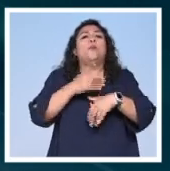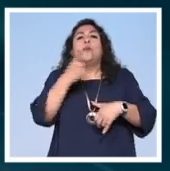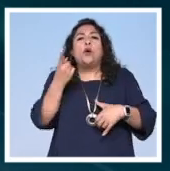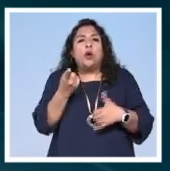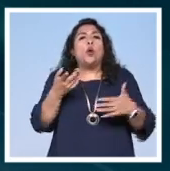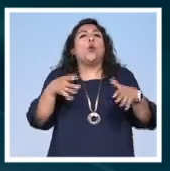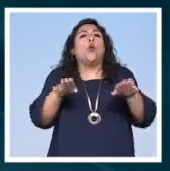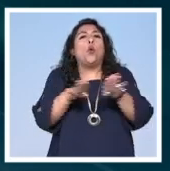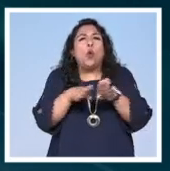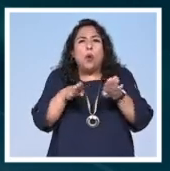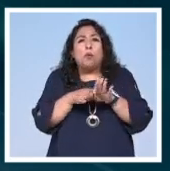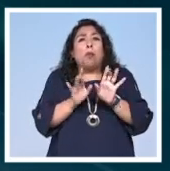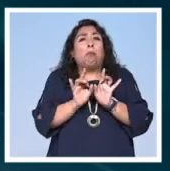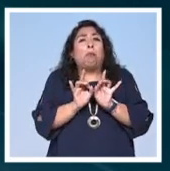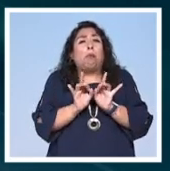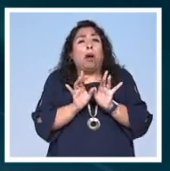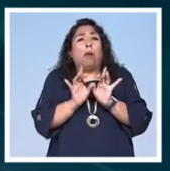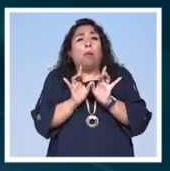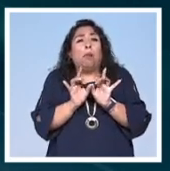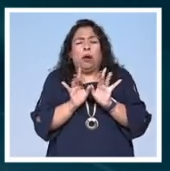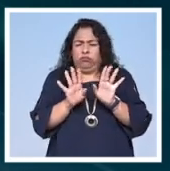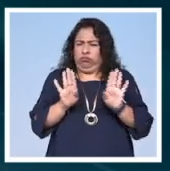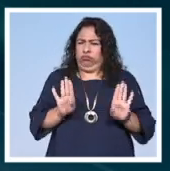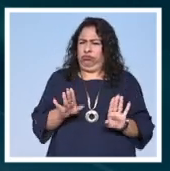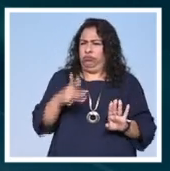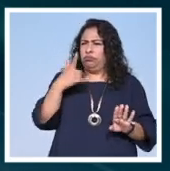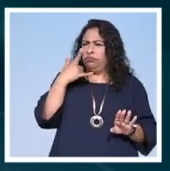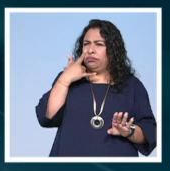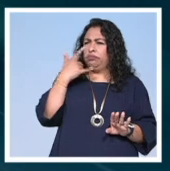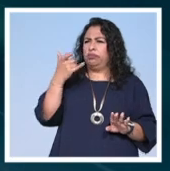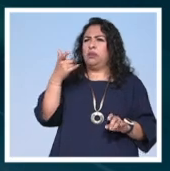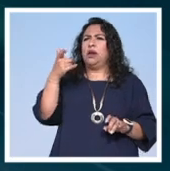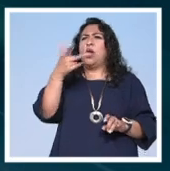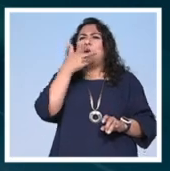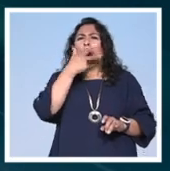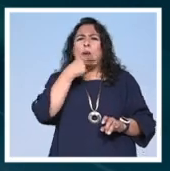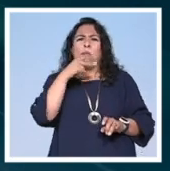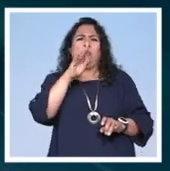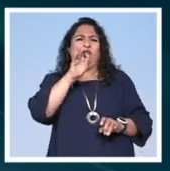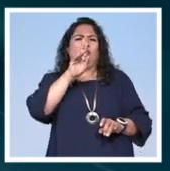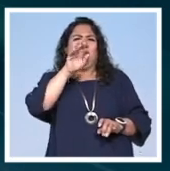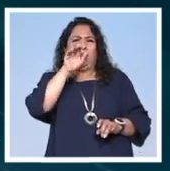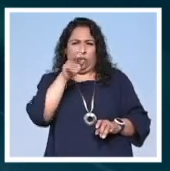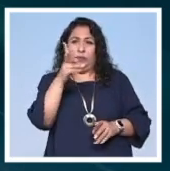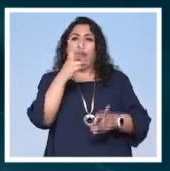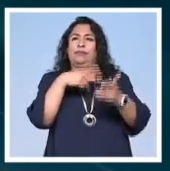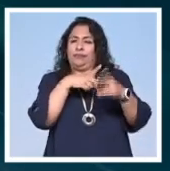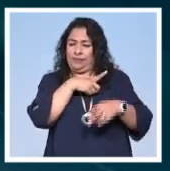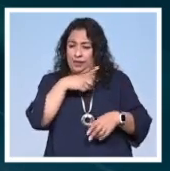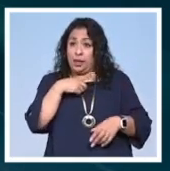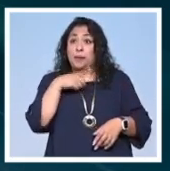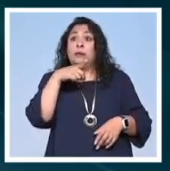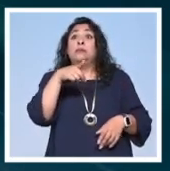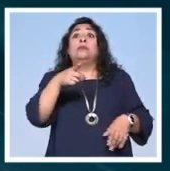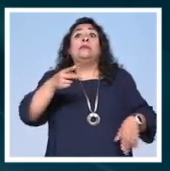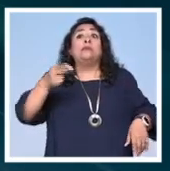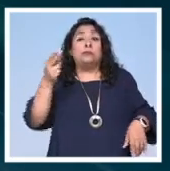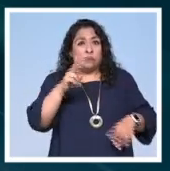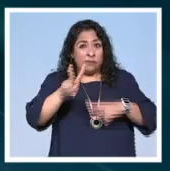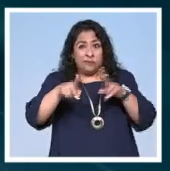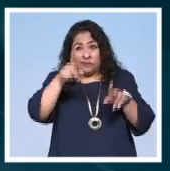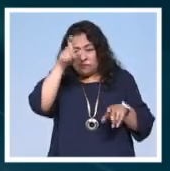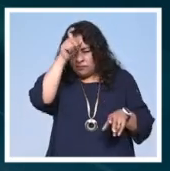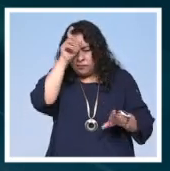y le pasaron cosas muy peculiares a este faraón que tienen que venir a ver sin la necesidad de ir a